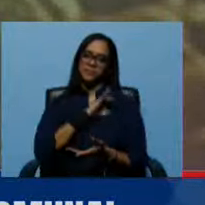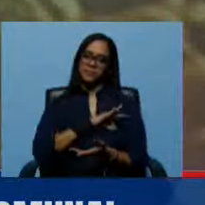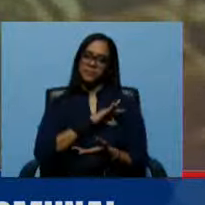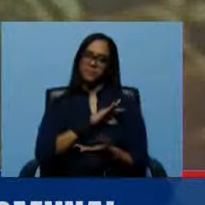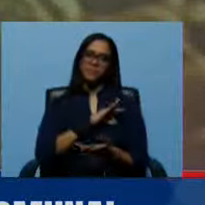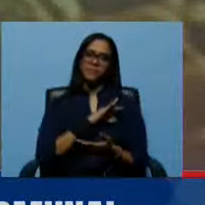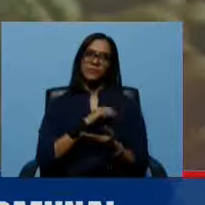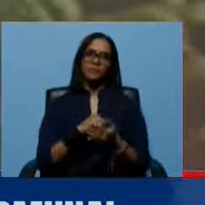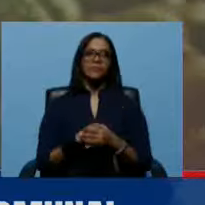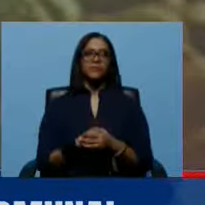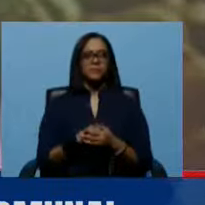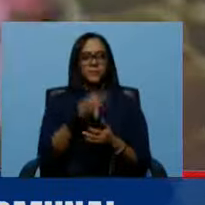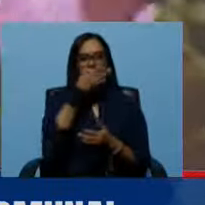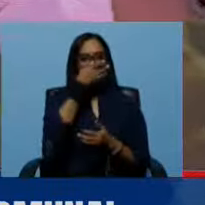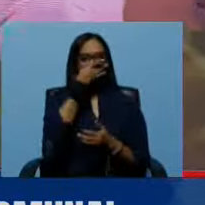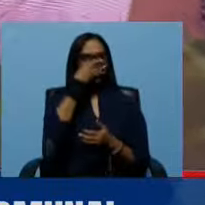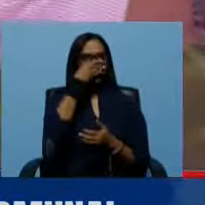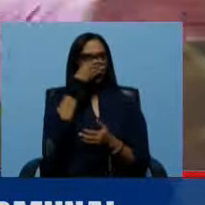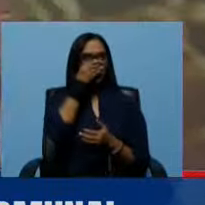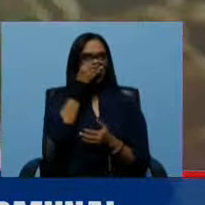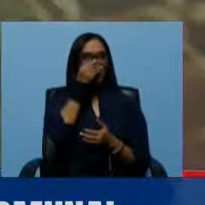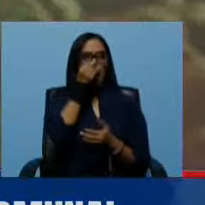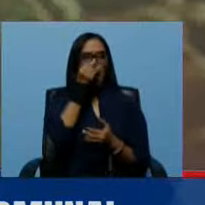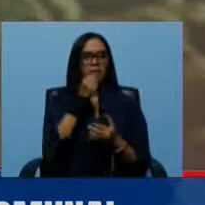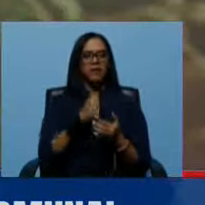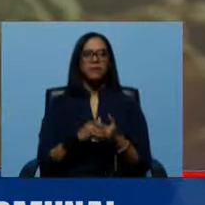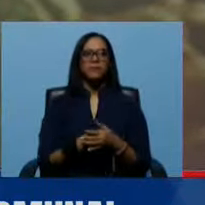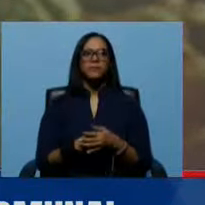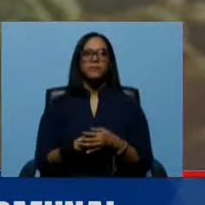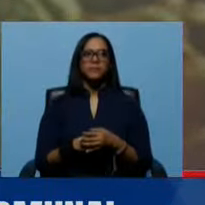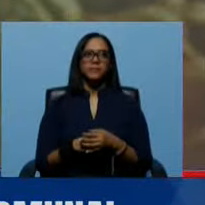Last night, of the people.